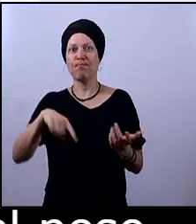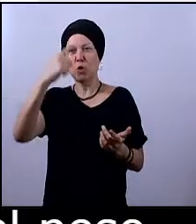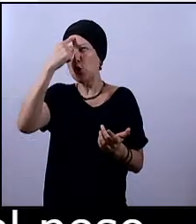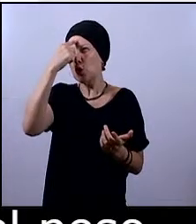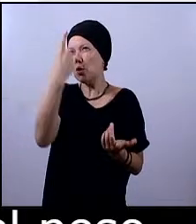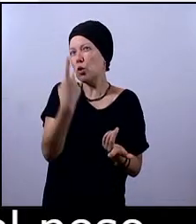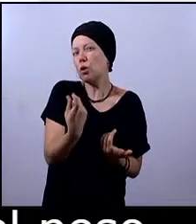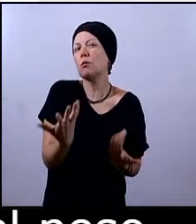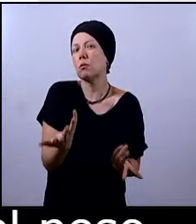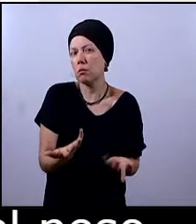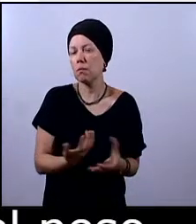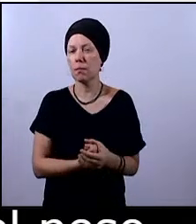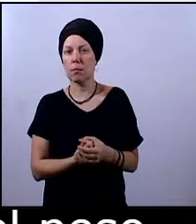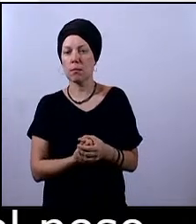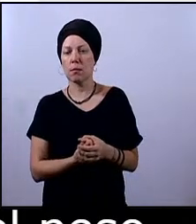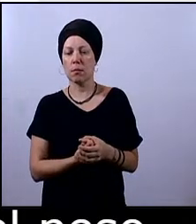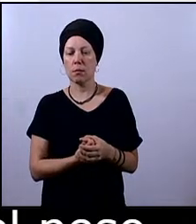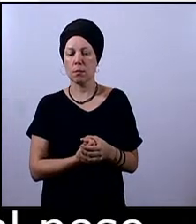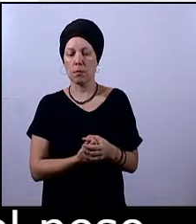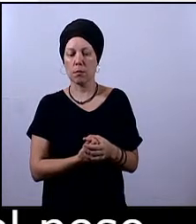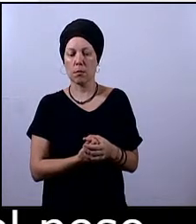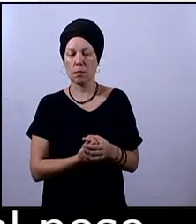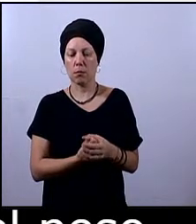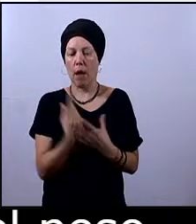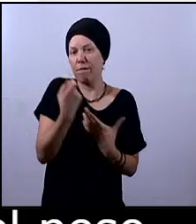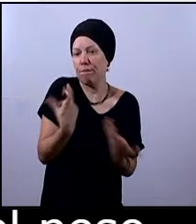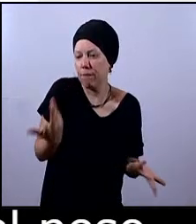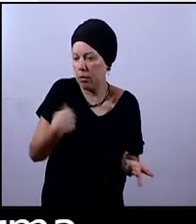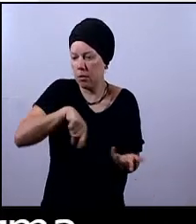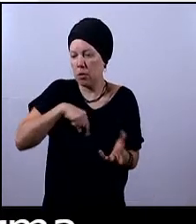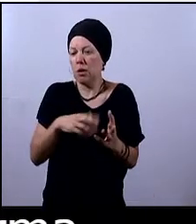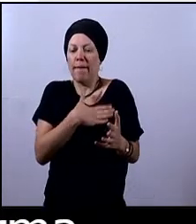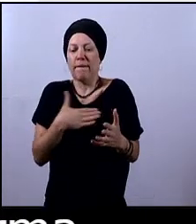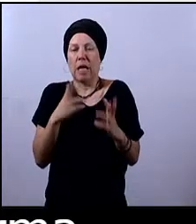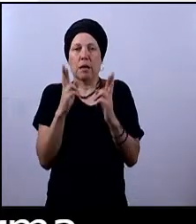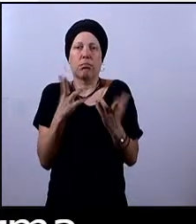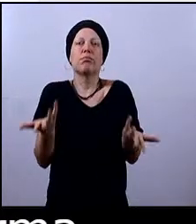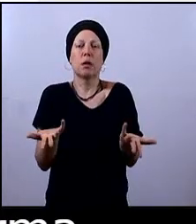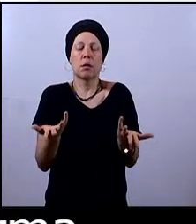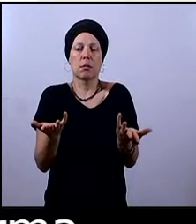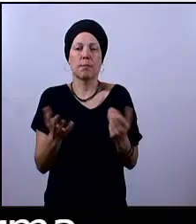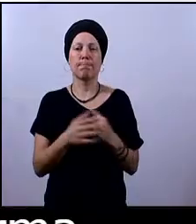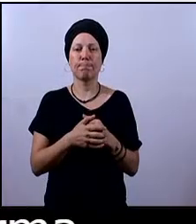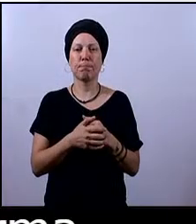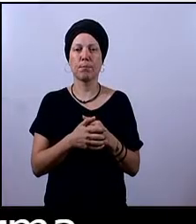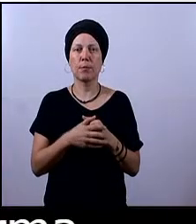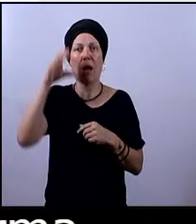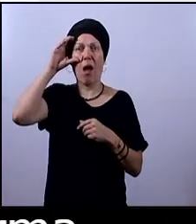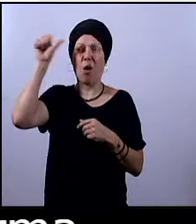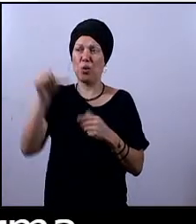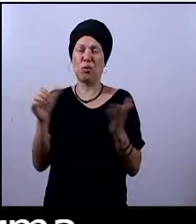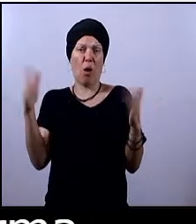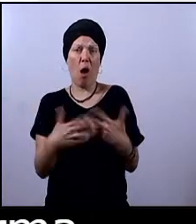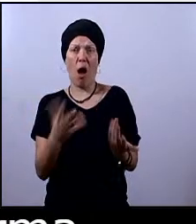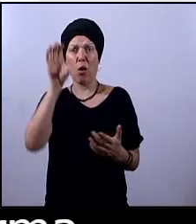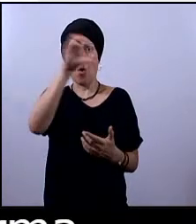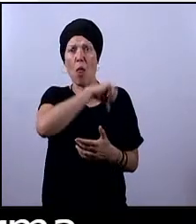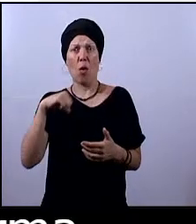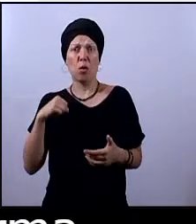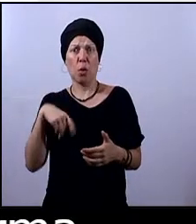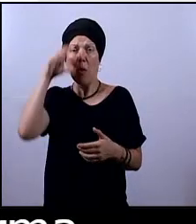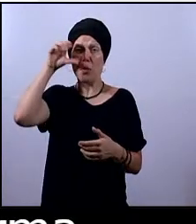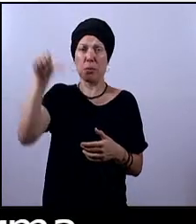en falta y de forma más habitual de lo que desearíamos es esa falta de escucha a las comunidades